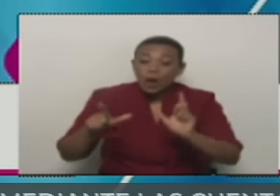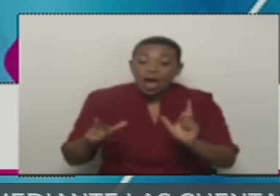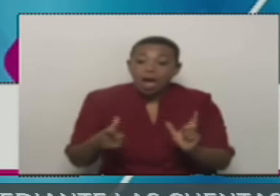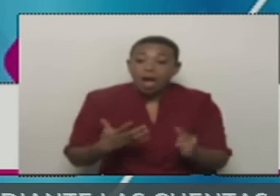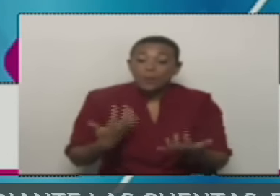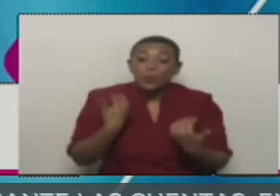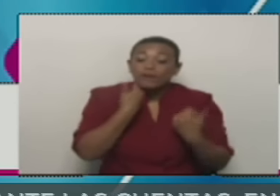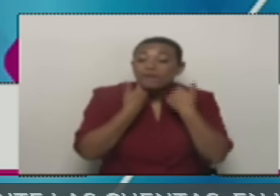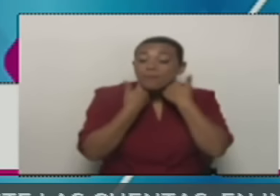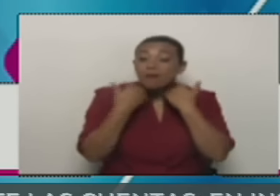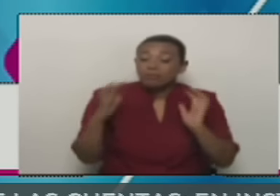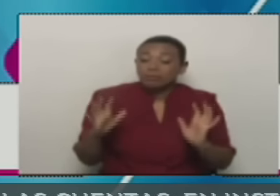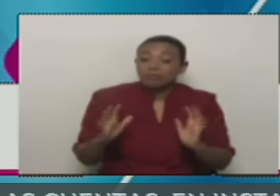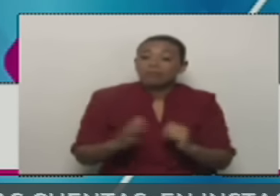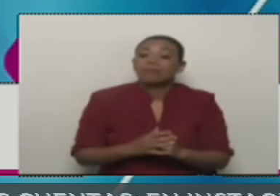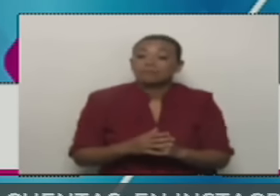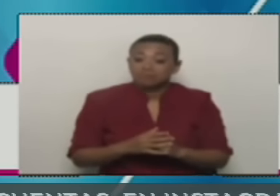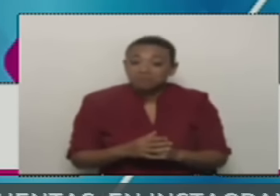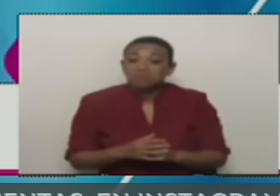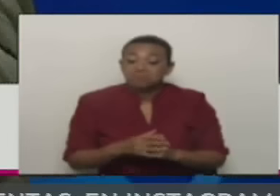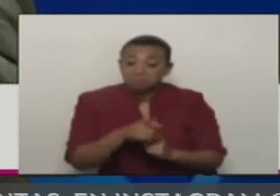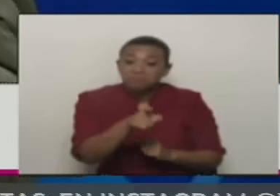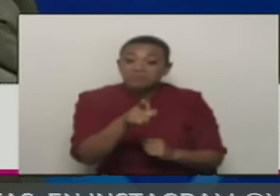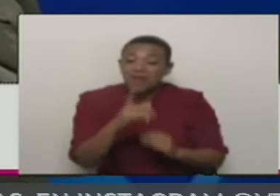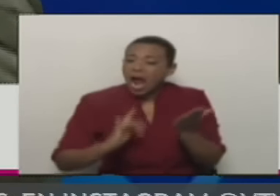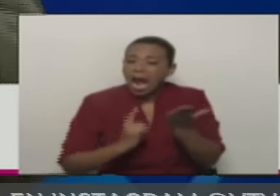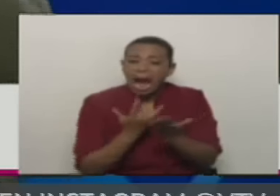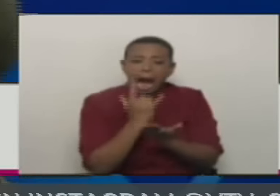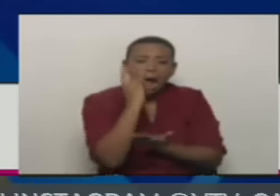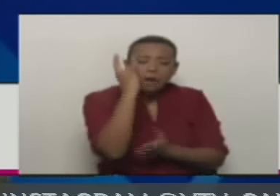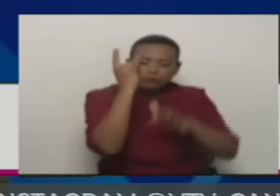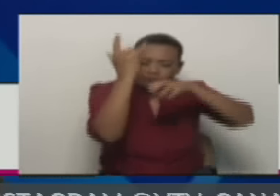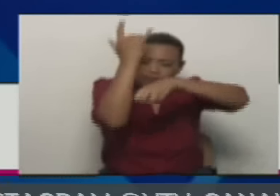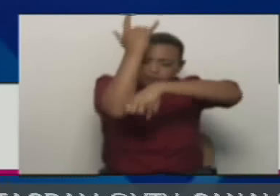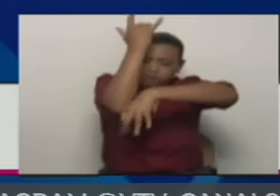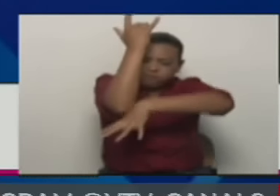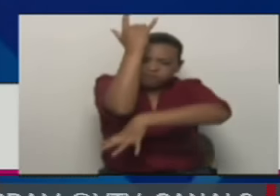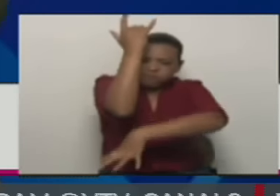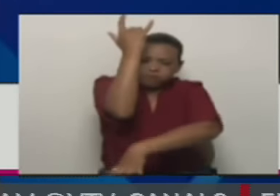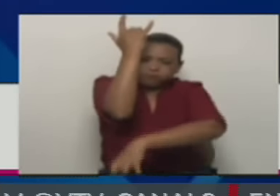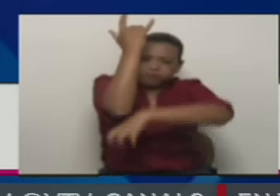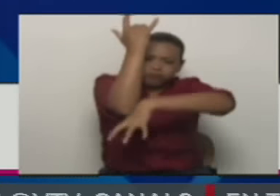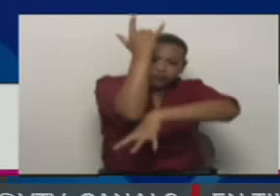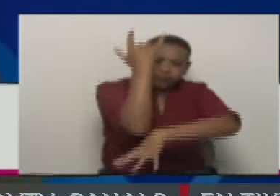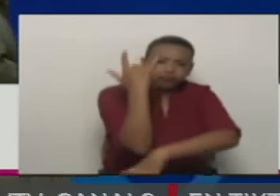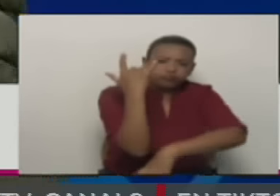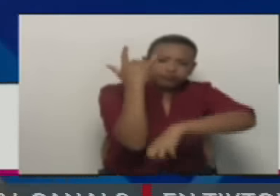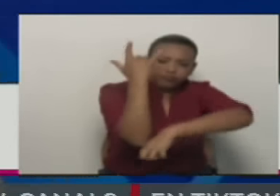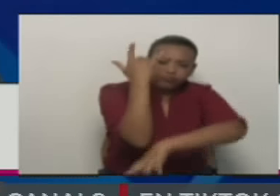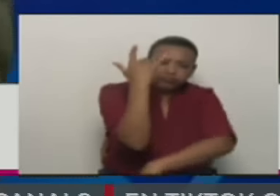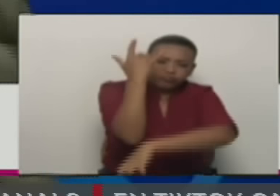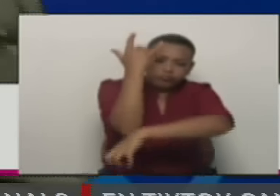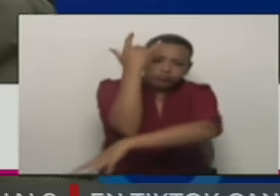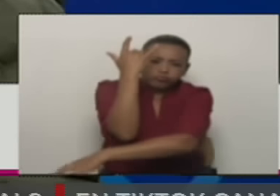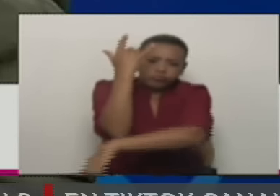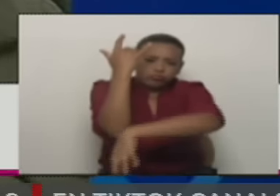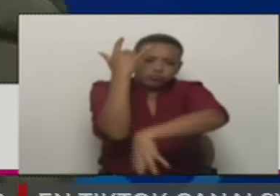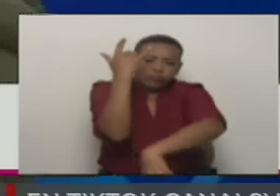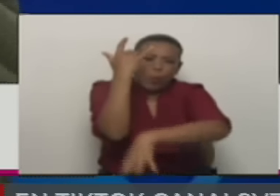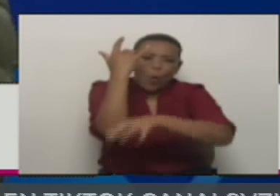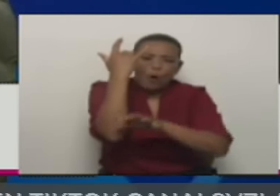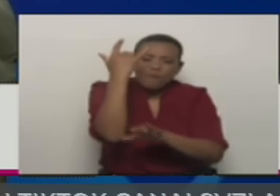produce, presidente, todas esas raíces, esos árboles que generaron esas raíces de del amargo de Angostura, que nació ahí en